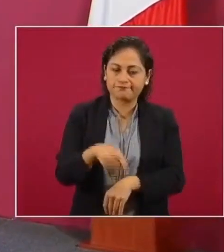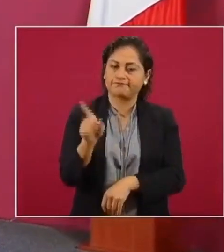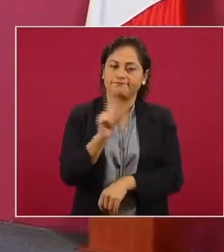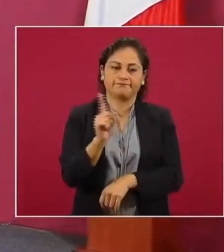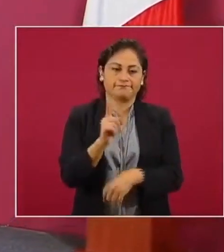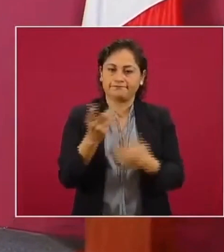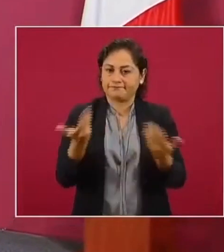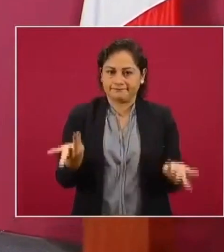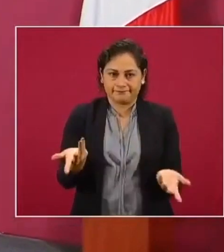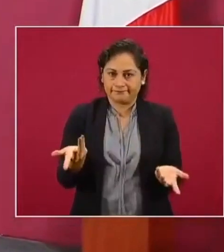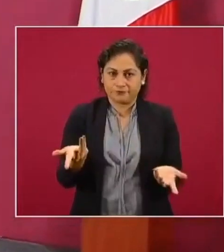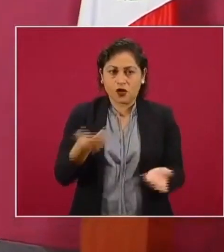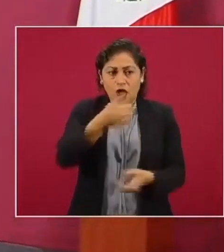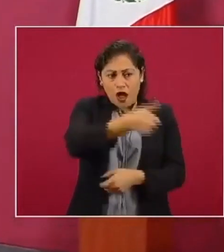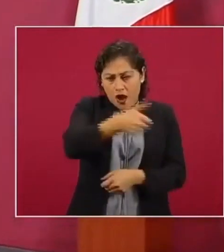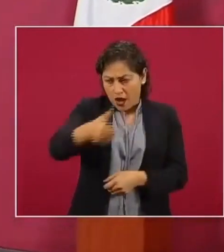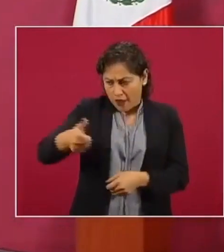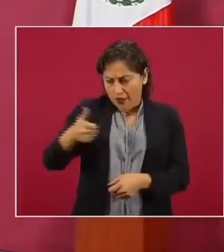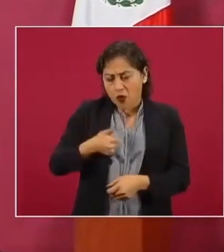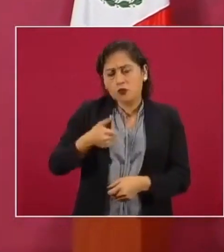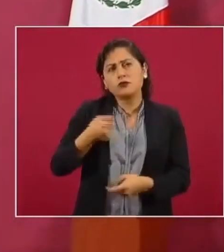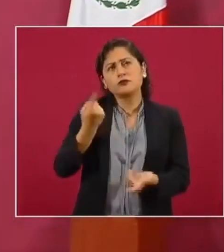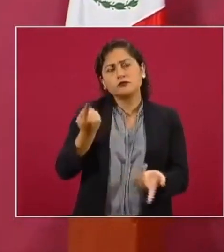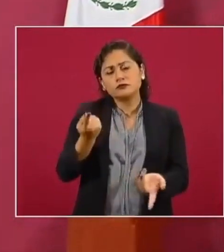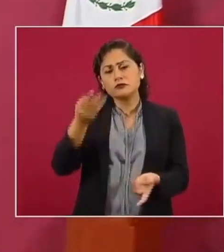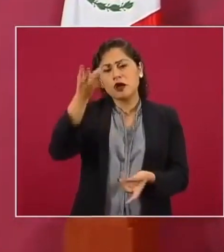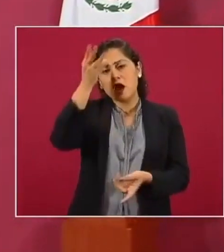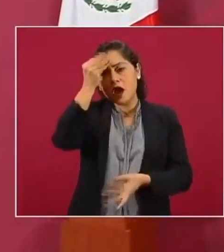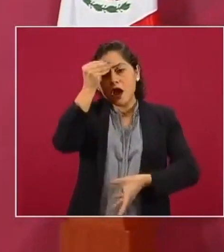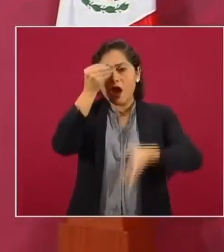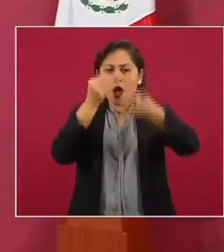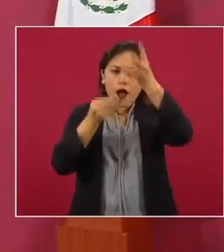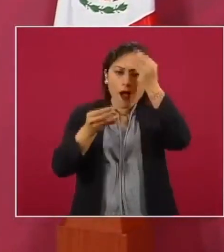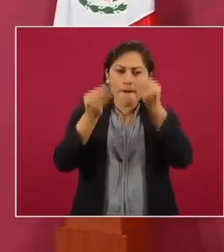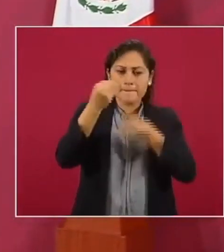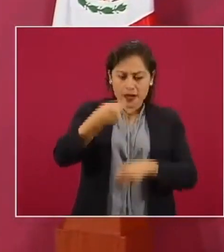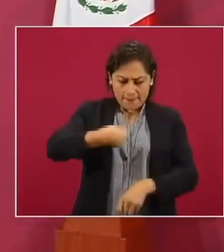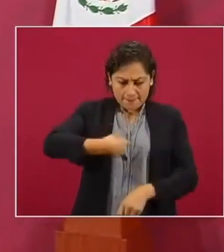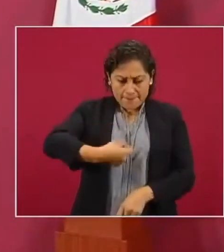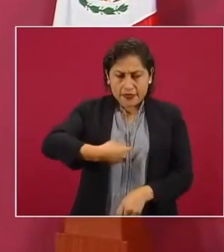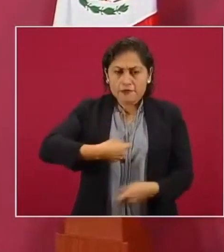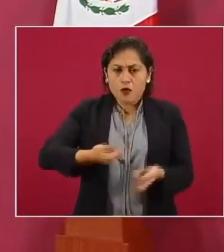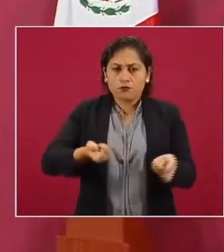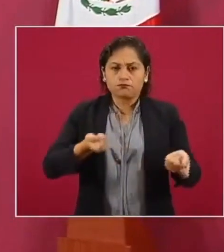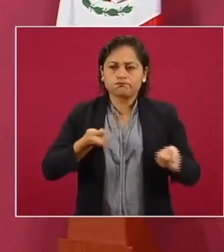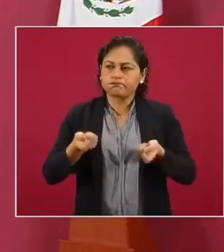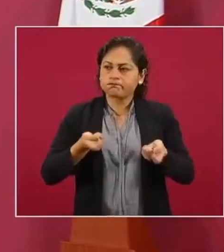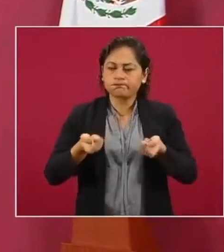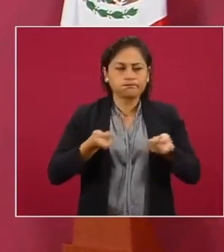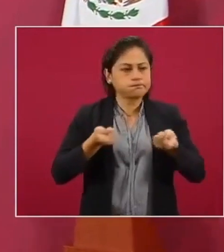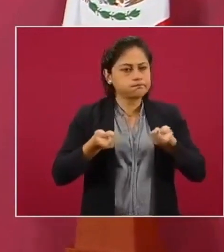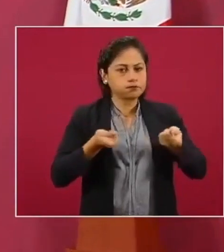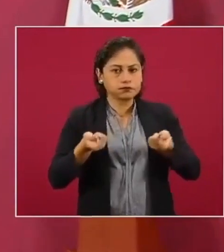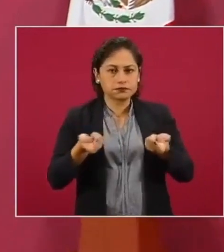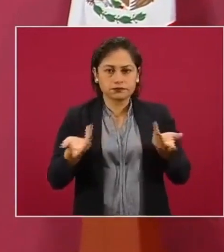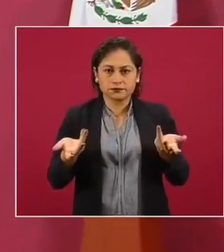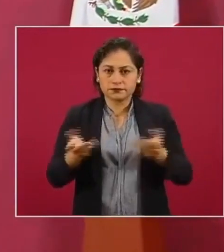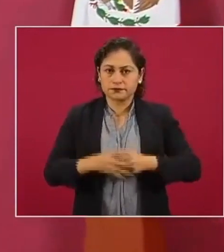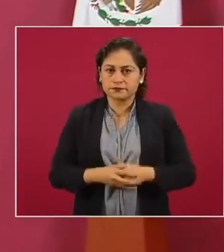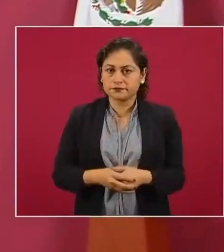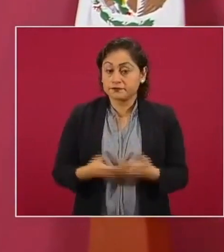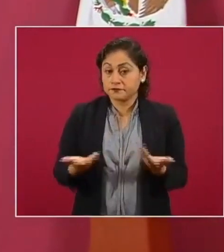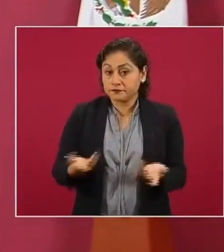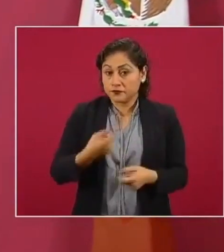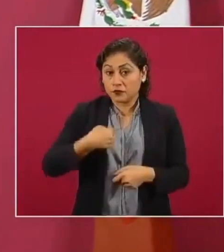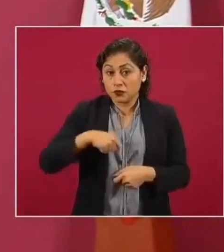aplicar justicia rápida, expedita pues, en casos como el de Luis Videgaray. Ya, el asunto de Luis Videgaray ya lo denominó como